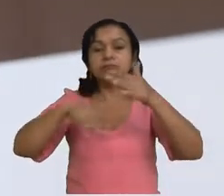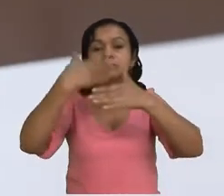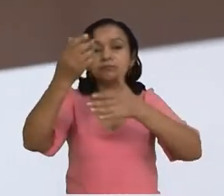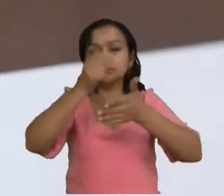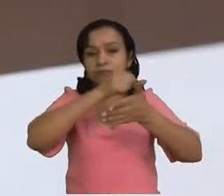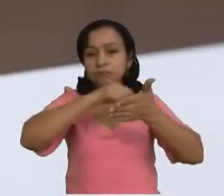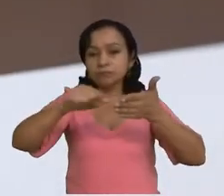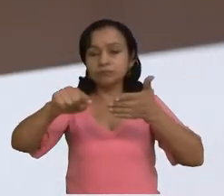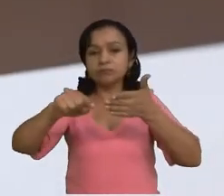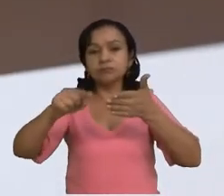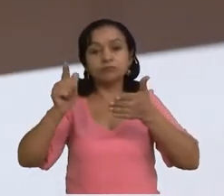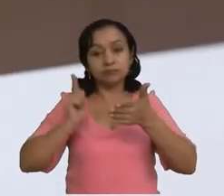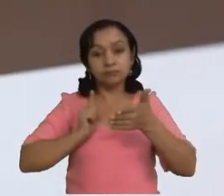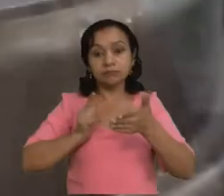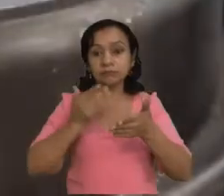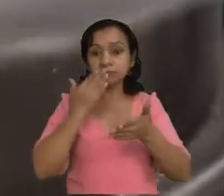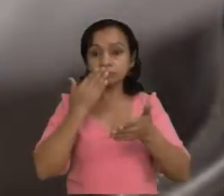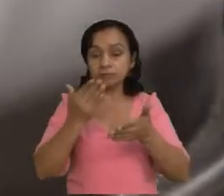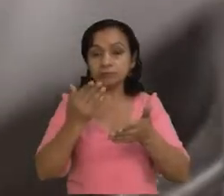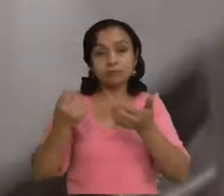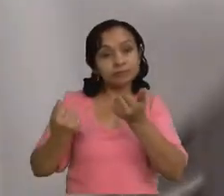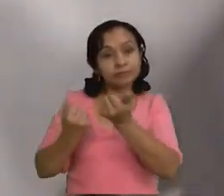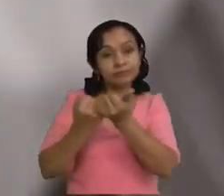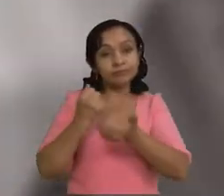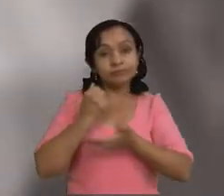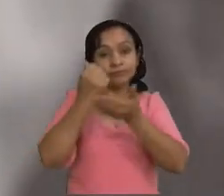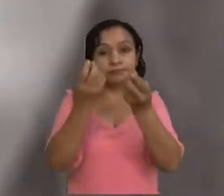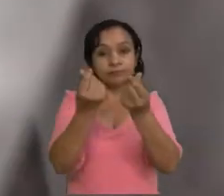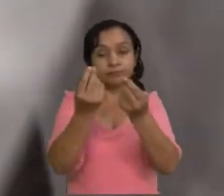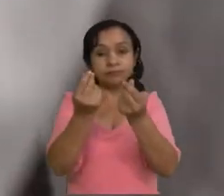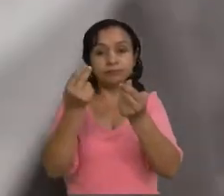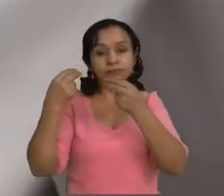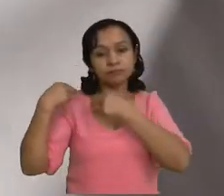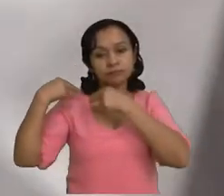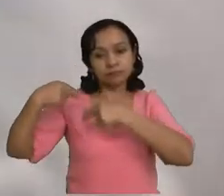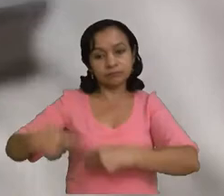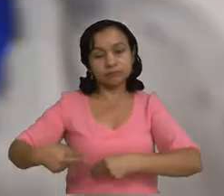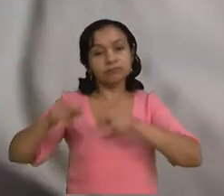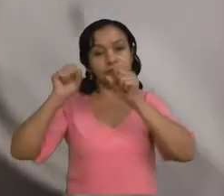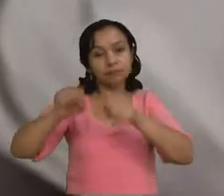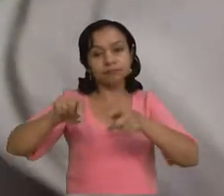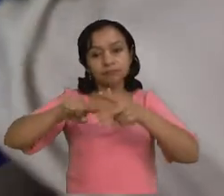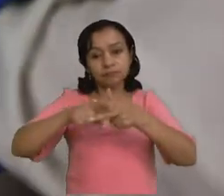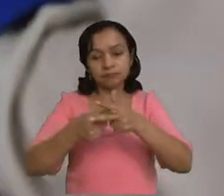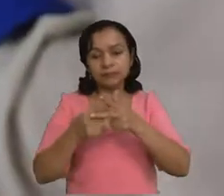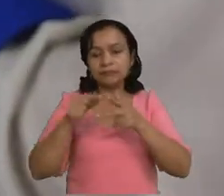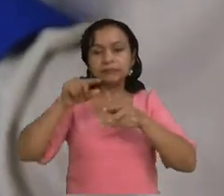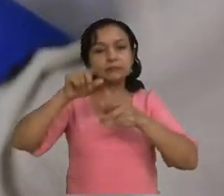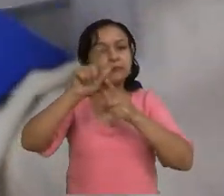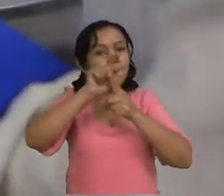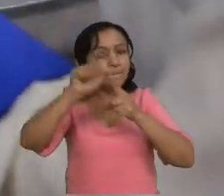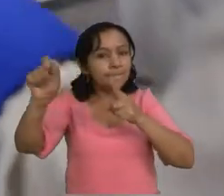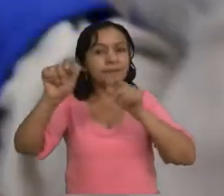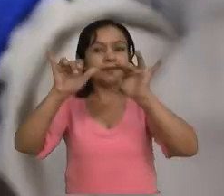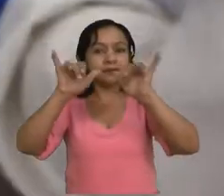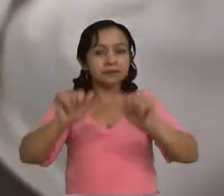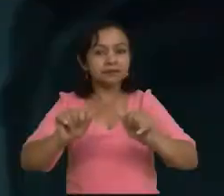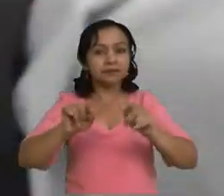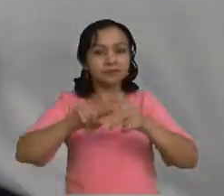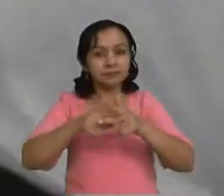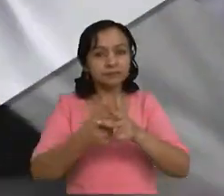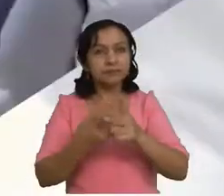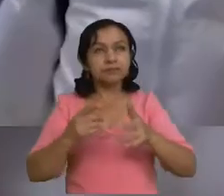semana. Si obtiene suficiente financiación, las pruebas en humanos podrían empezar en pocos meses.